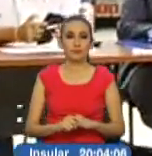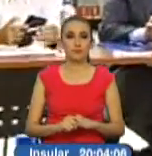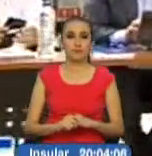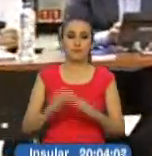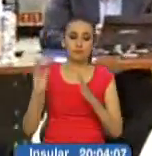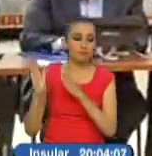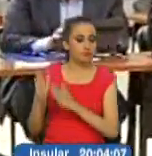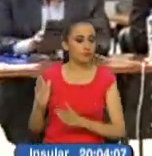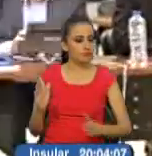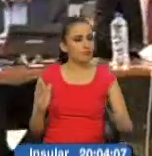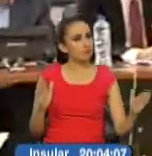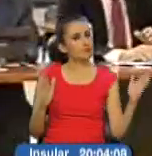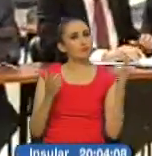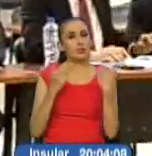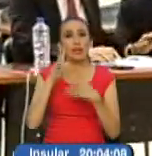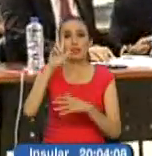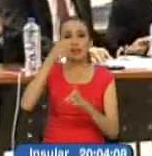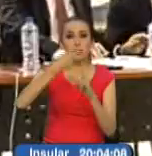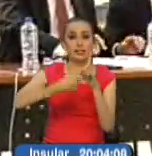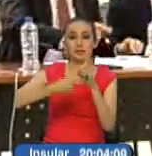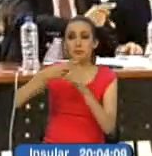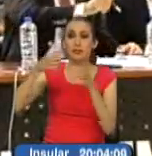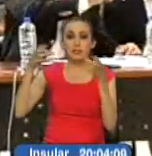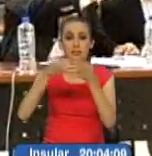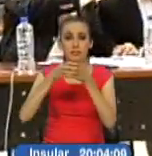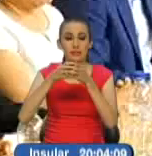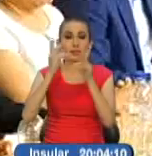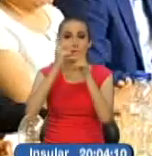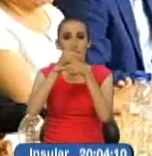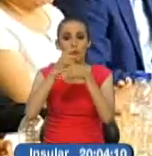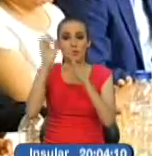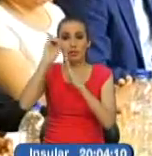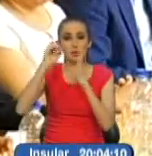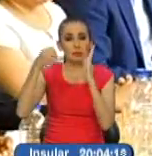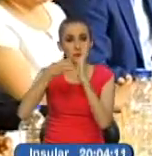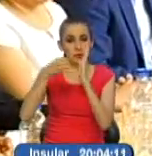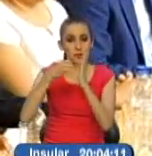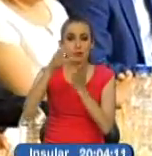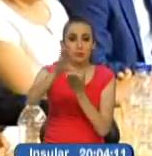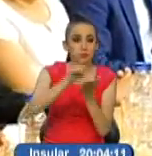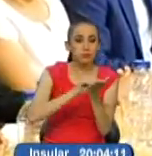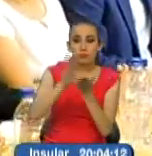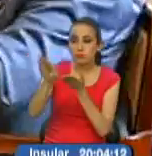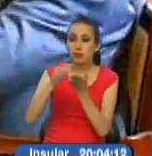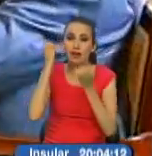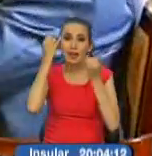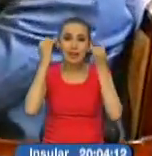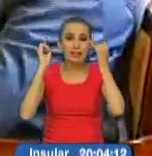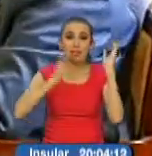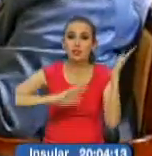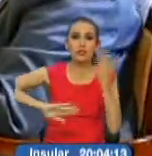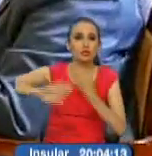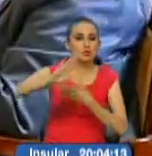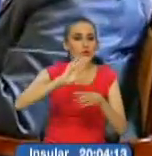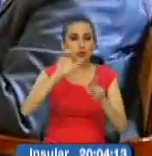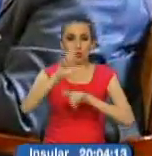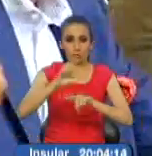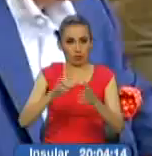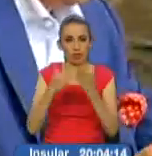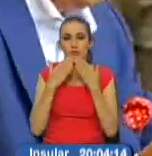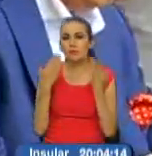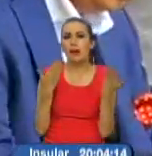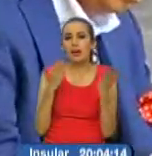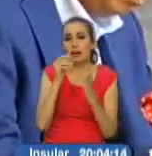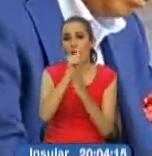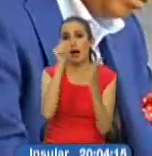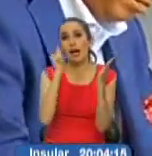Durante 3 meses, los miembros del Consejo Consultivo Productivo y Tributario acogerán las propuestas que lleguen desde todos los sectores para elaborar la